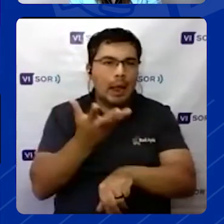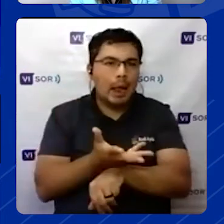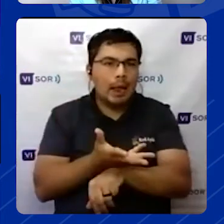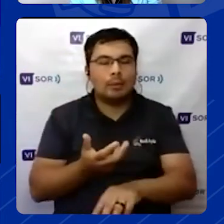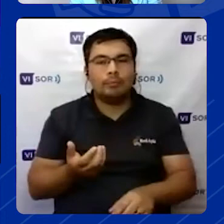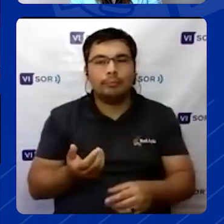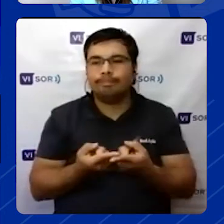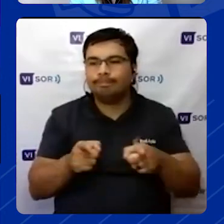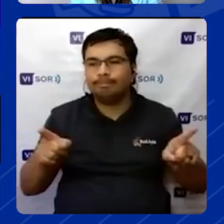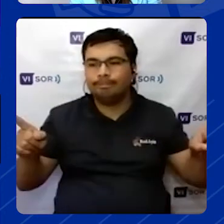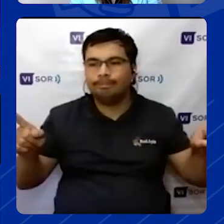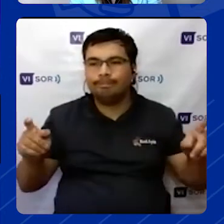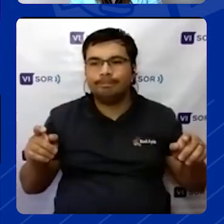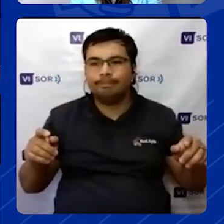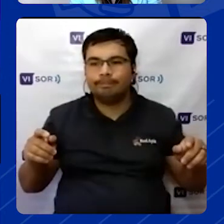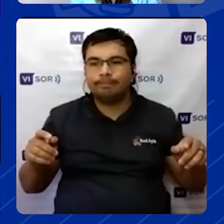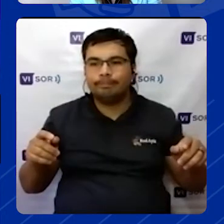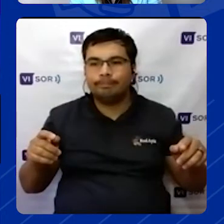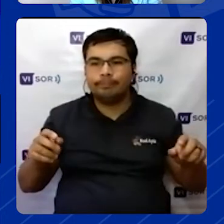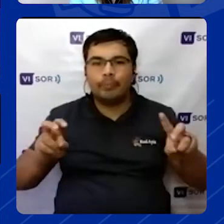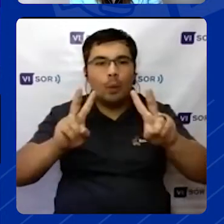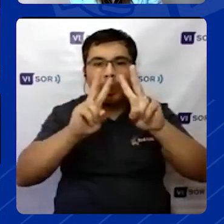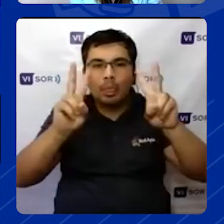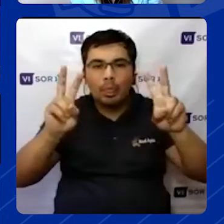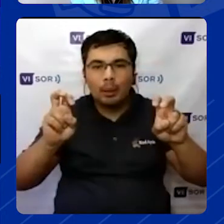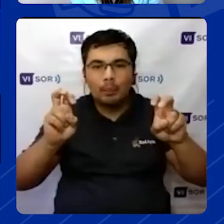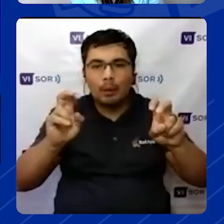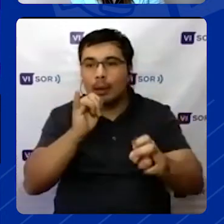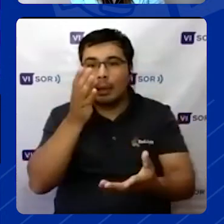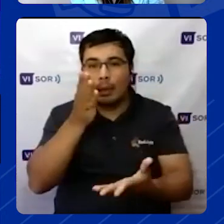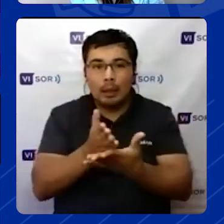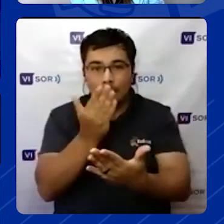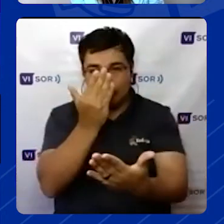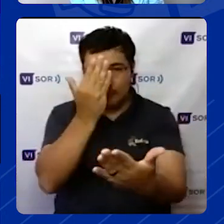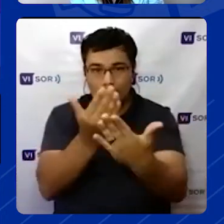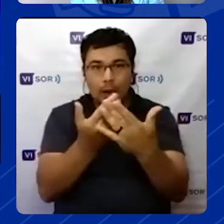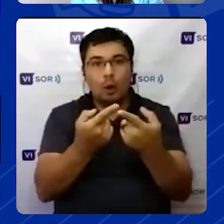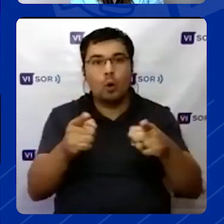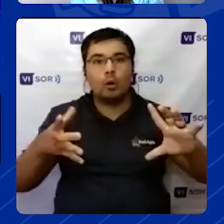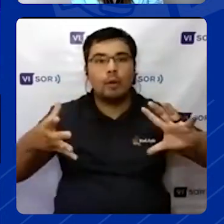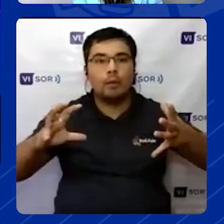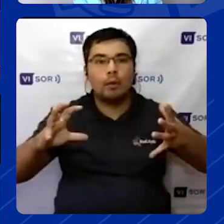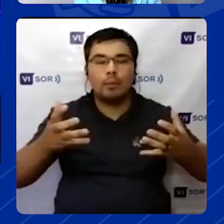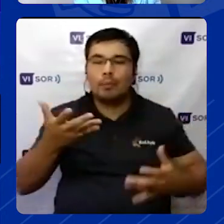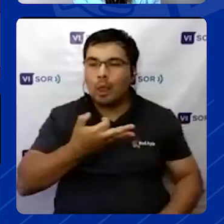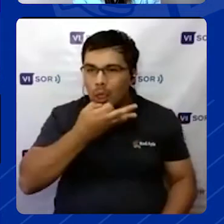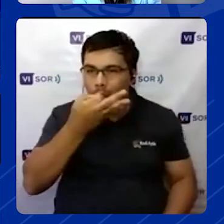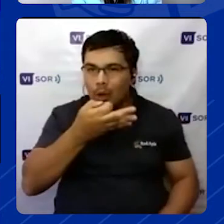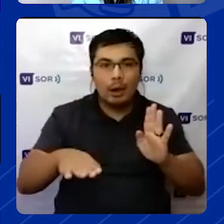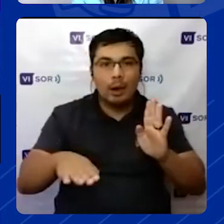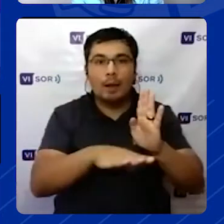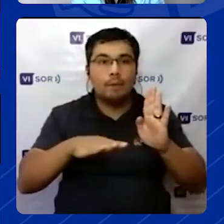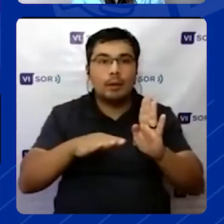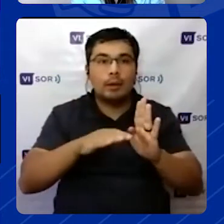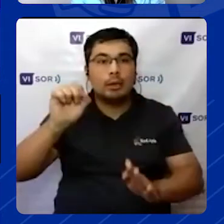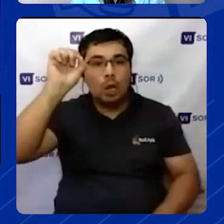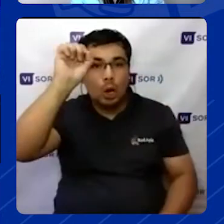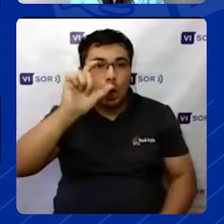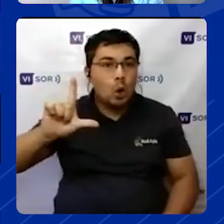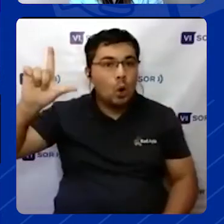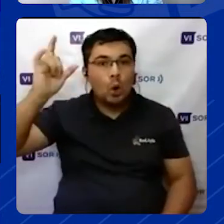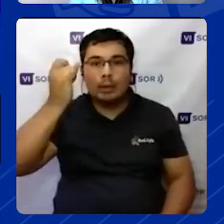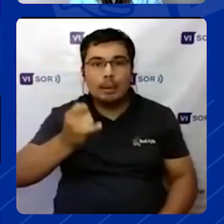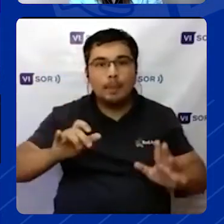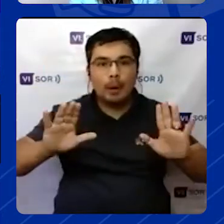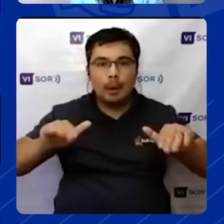que hay que afrontar de otra manera. Pero como digo, las bases lógicas son siempre las mismas: estructura, frases y